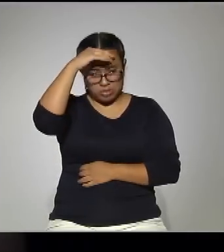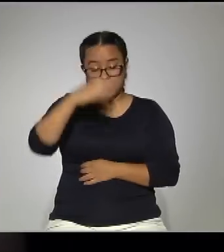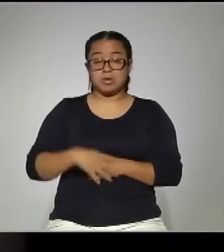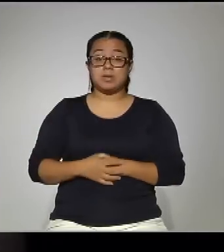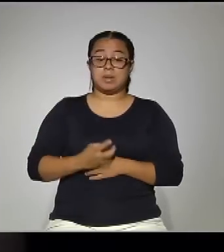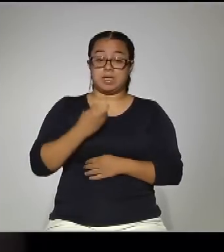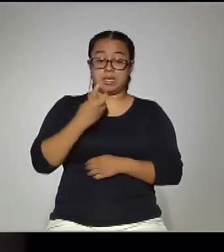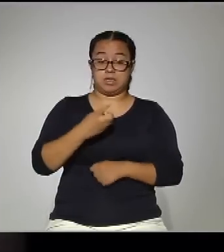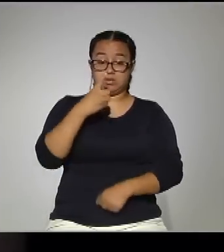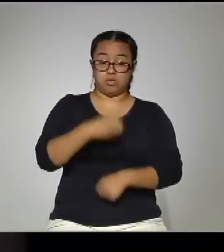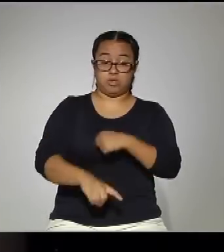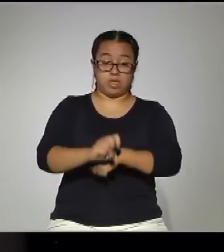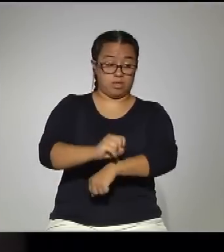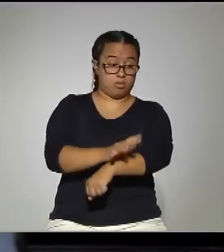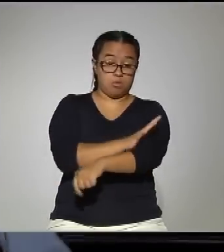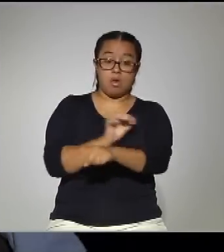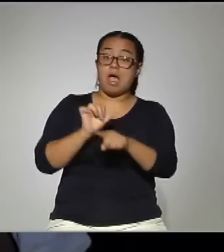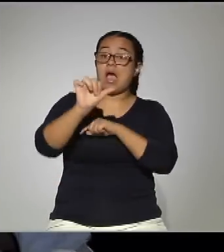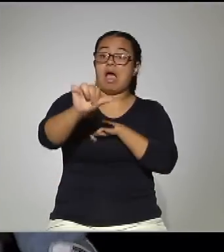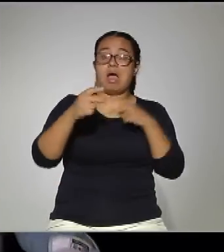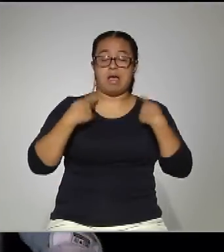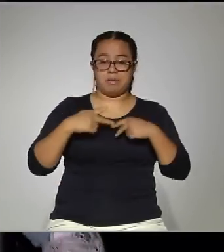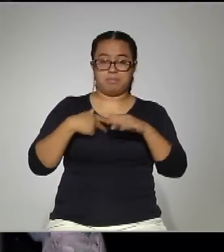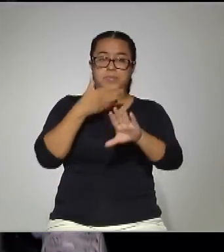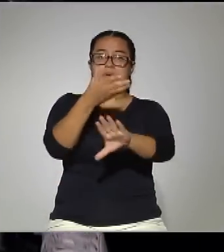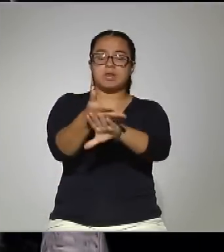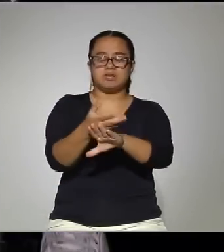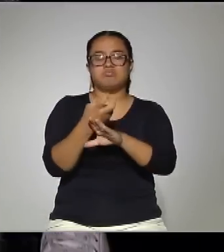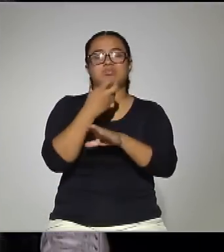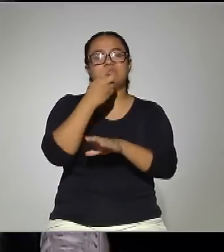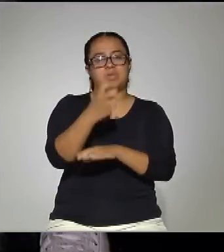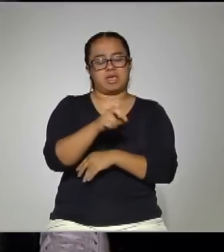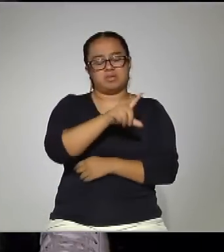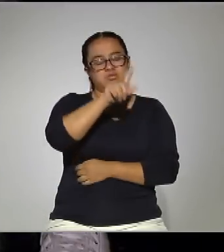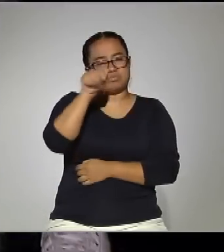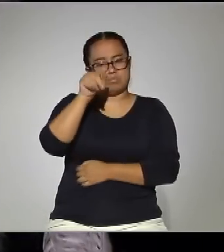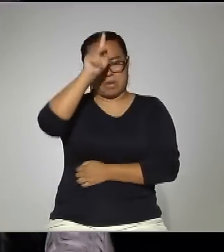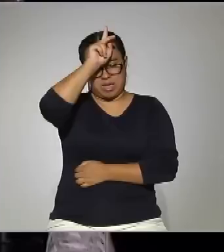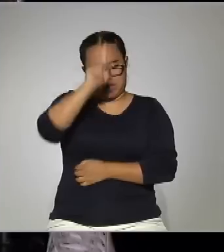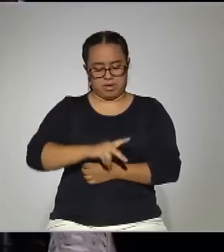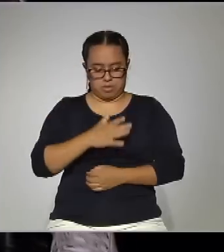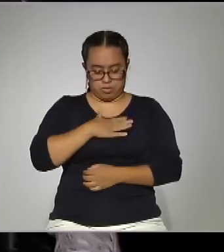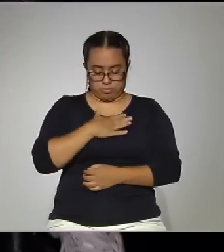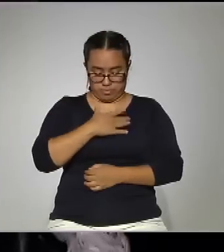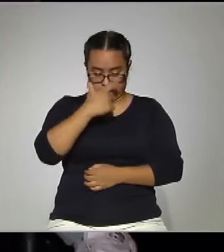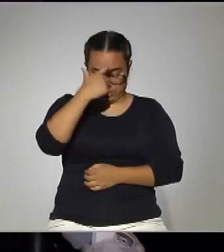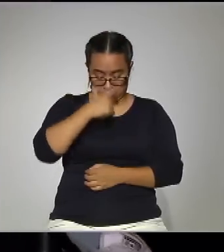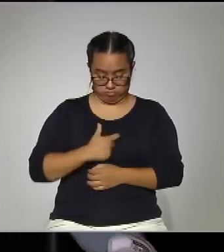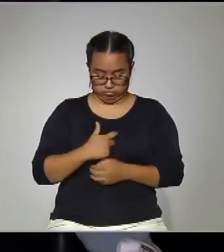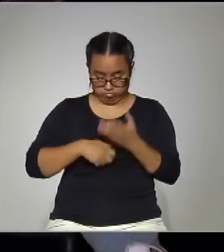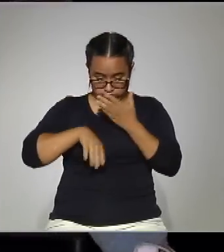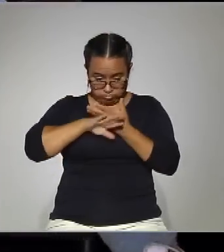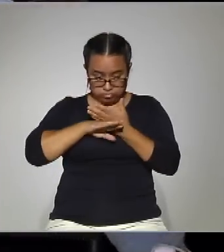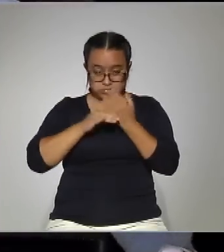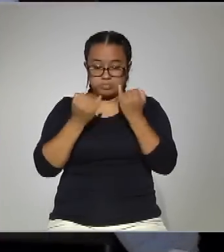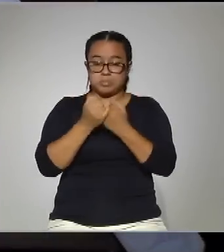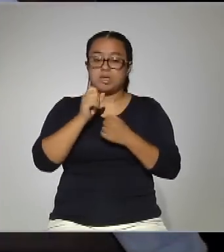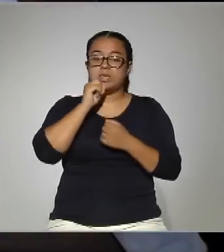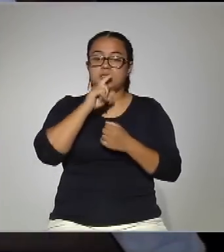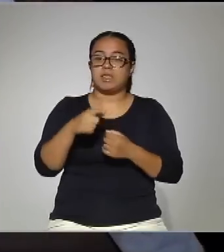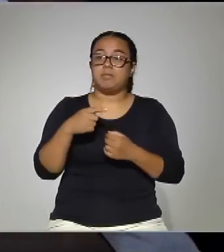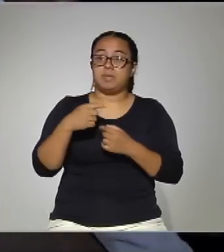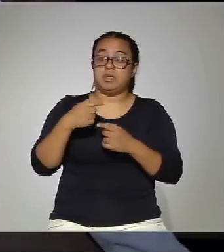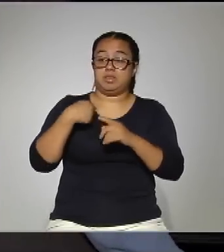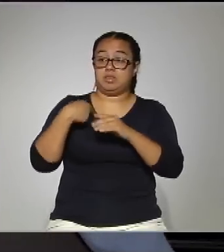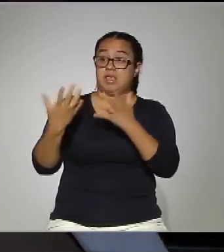daño emocional a alguien puede tener profundas consecuencias tanto para la persona afectada como para quien provoca el